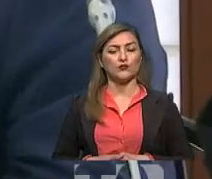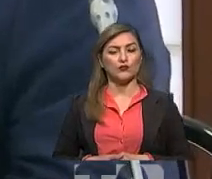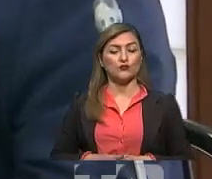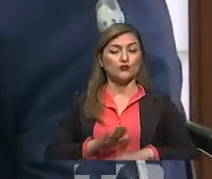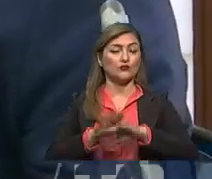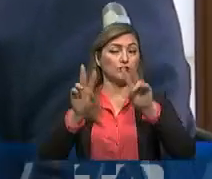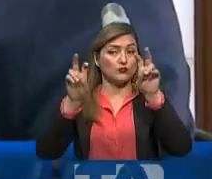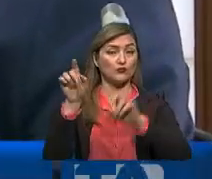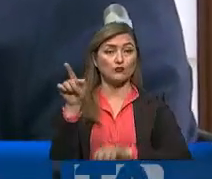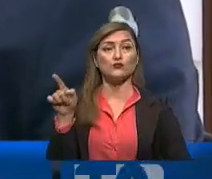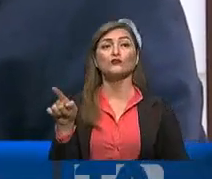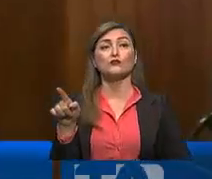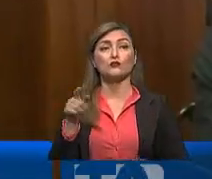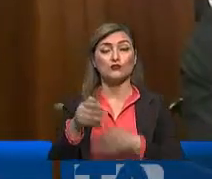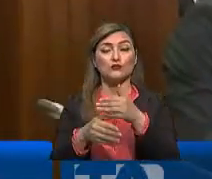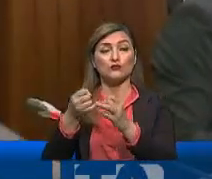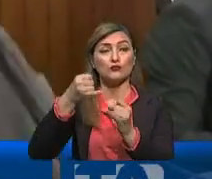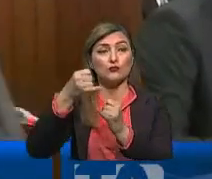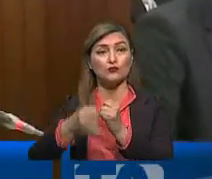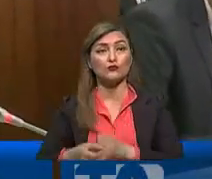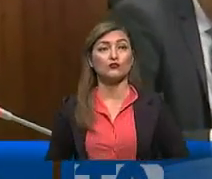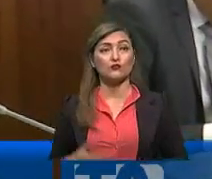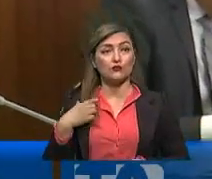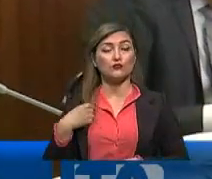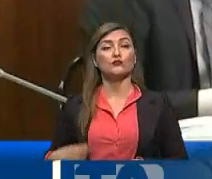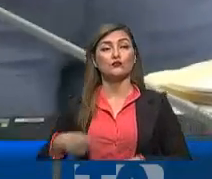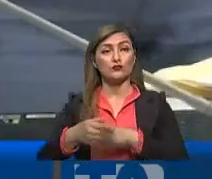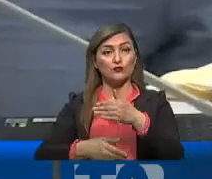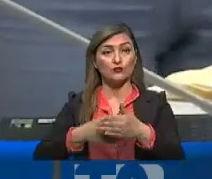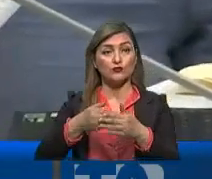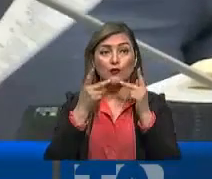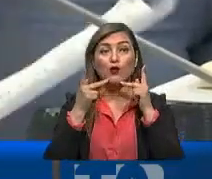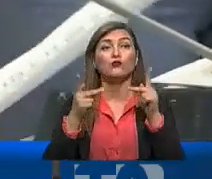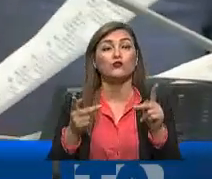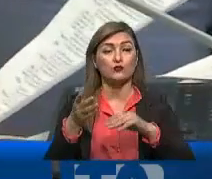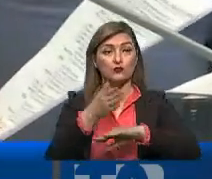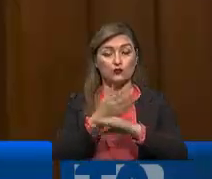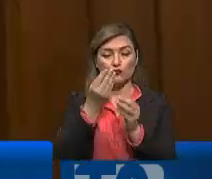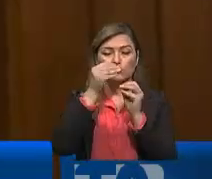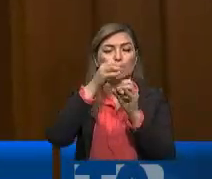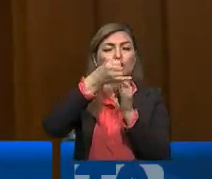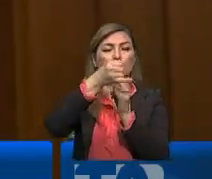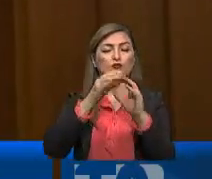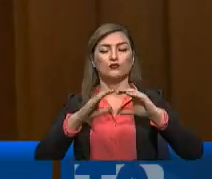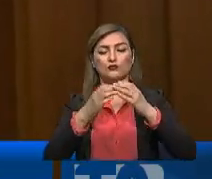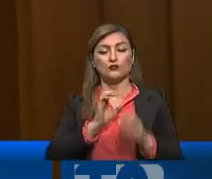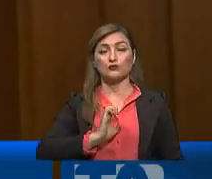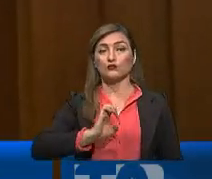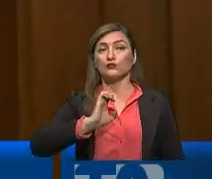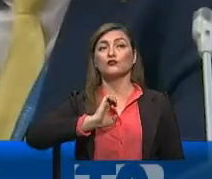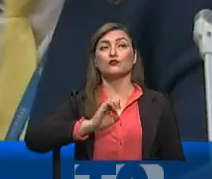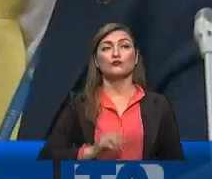El caso de Egner Recalde entró en su fase final. Hoy se realizan las audiencias públicas previo a un informe final del Comité de